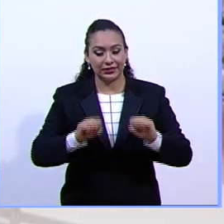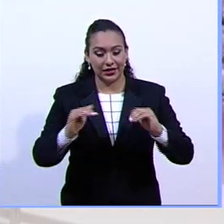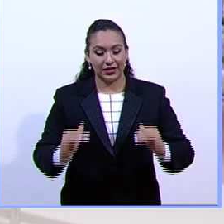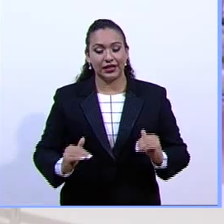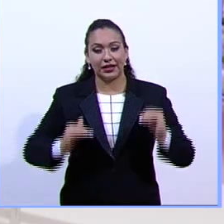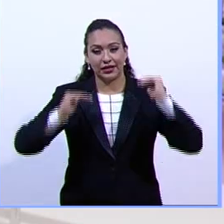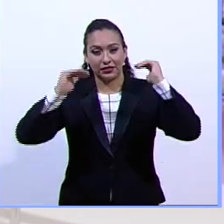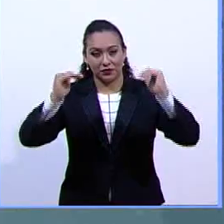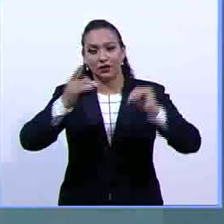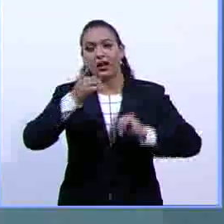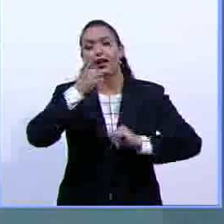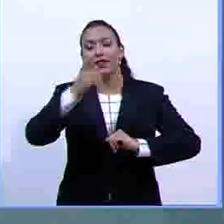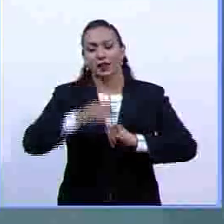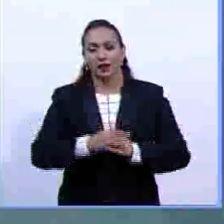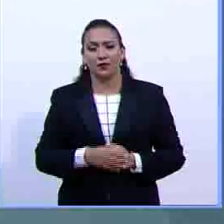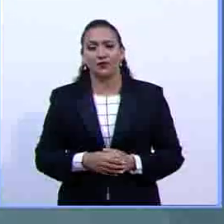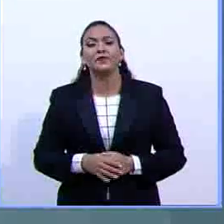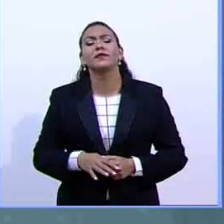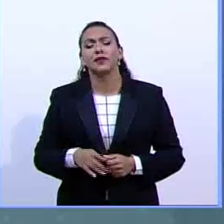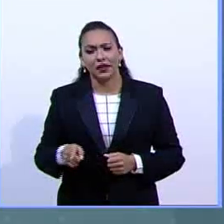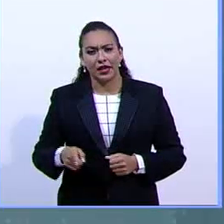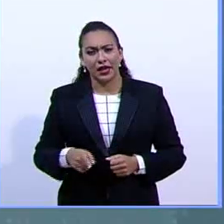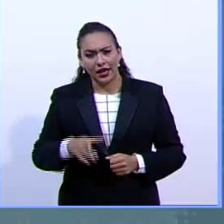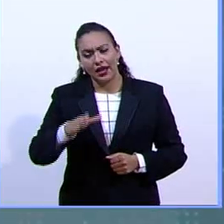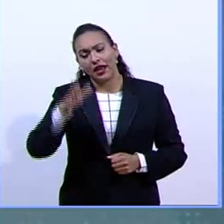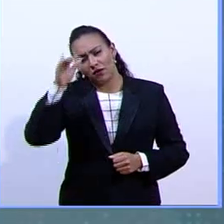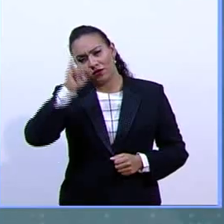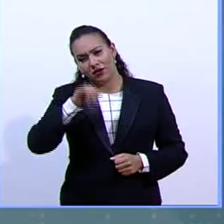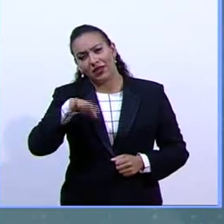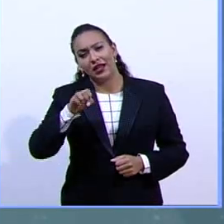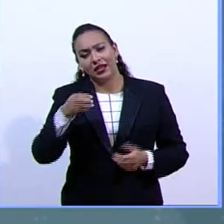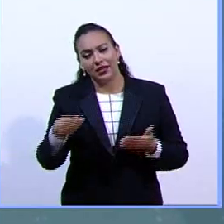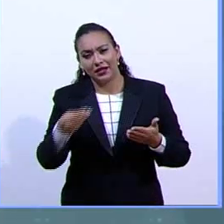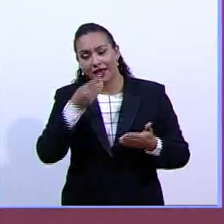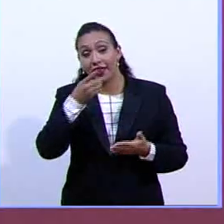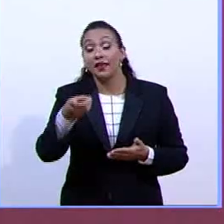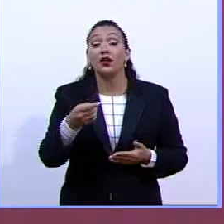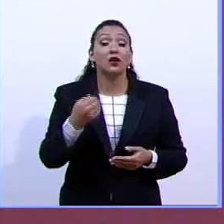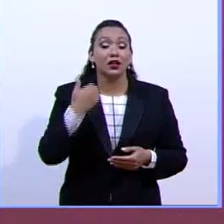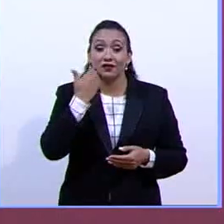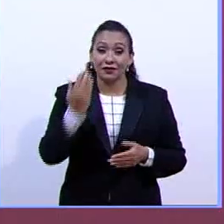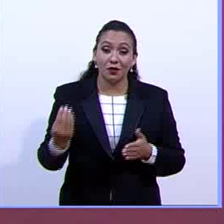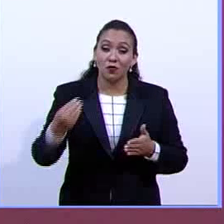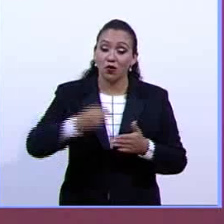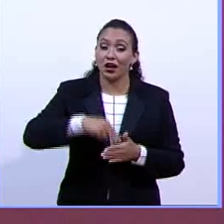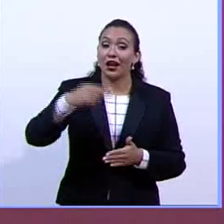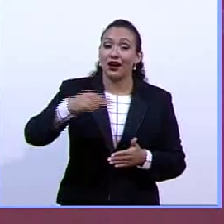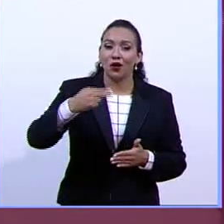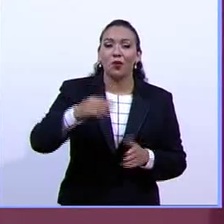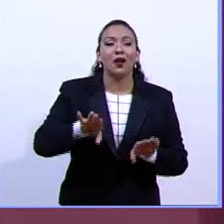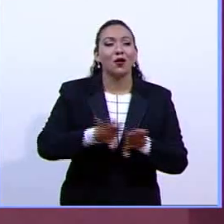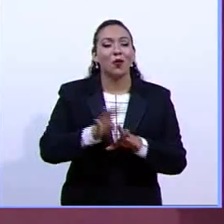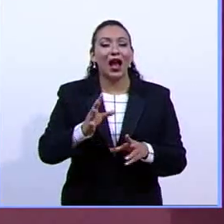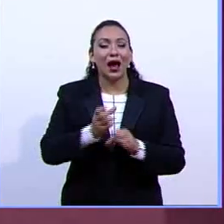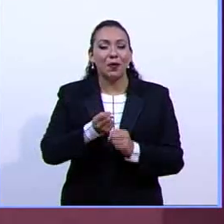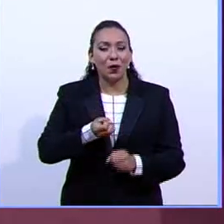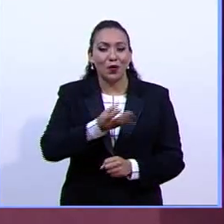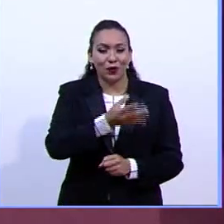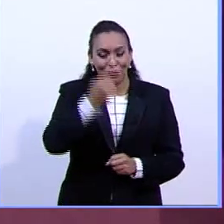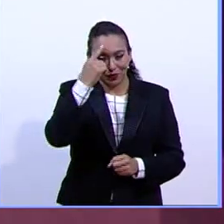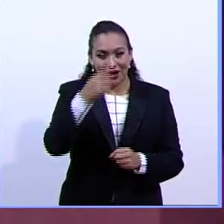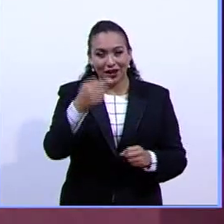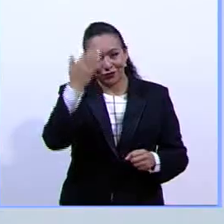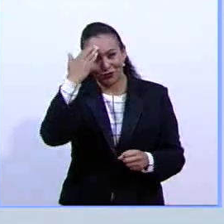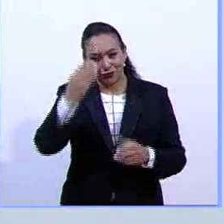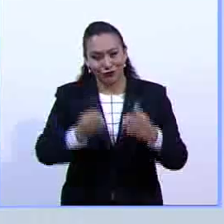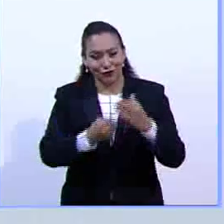por unanimidad el acuerdo del INE, precisamente por el que negó la inclusión de sobrenombres en las boletas electorales de las candidaturas a